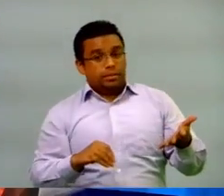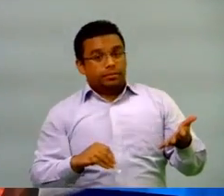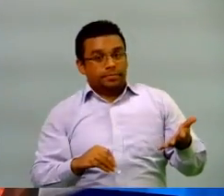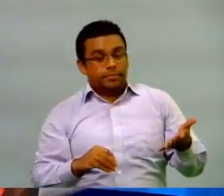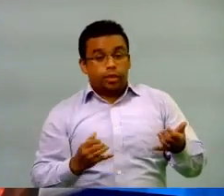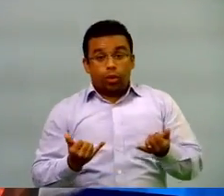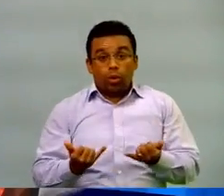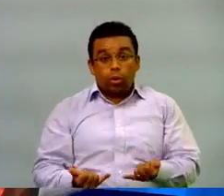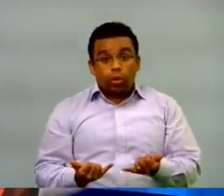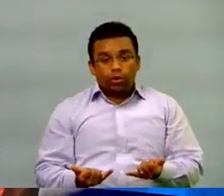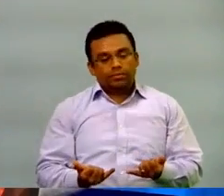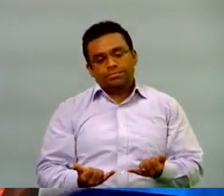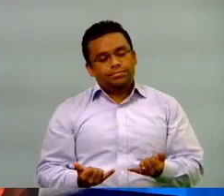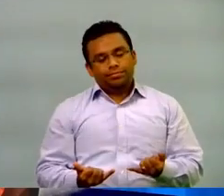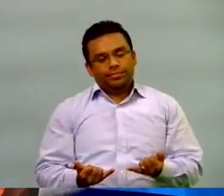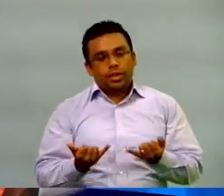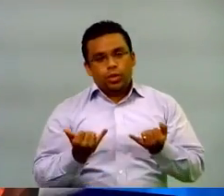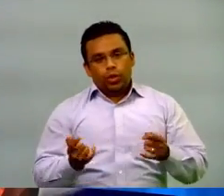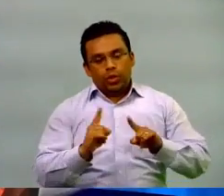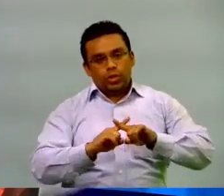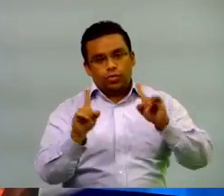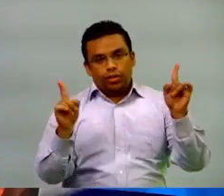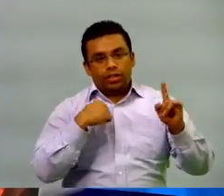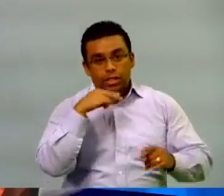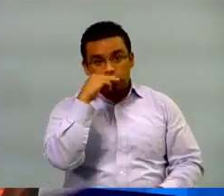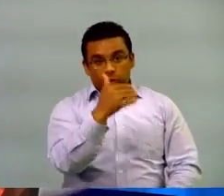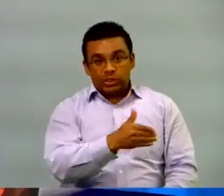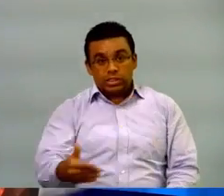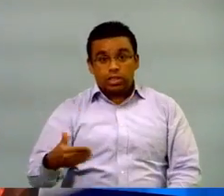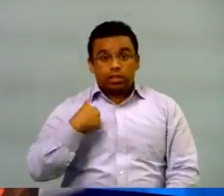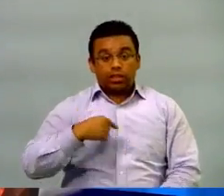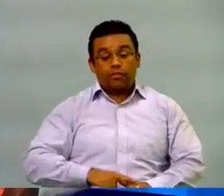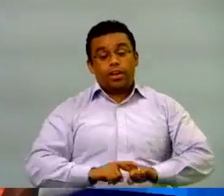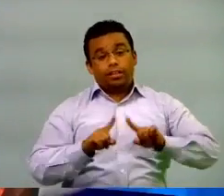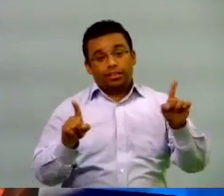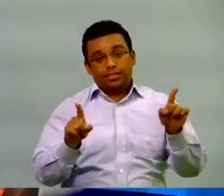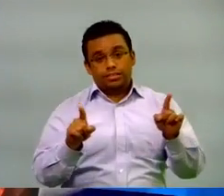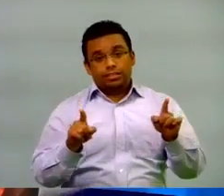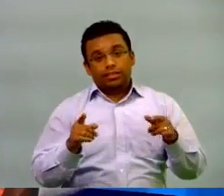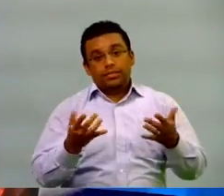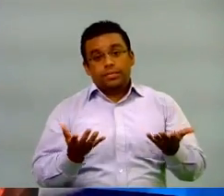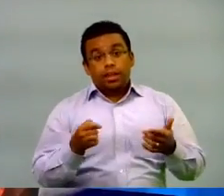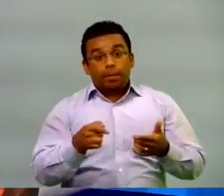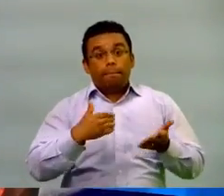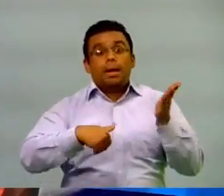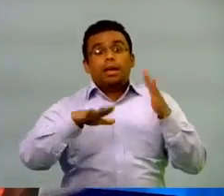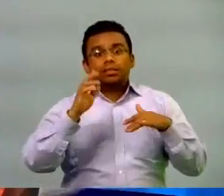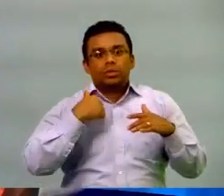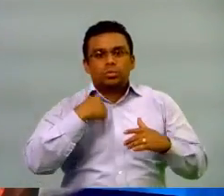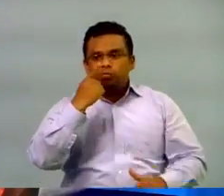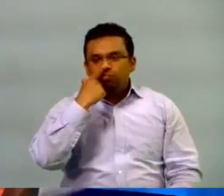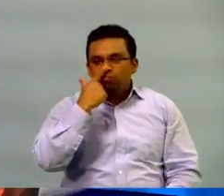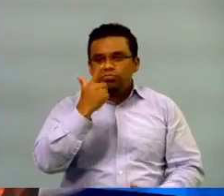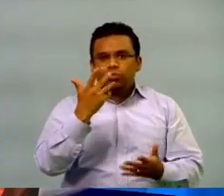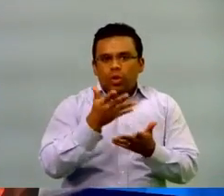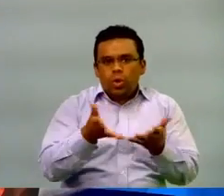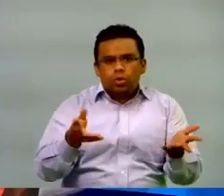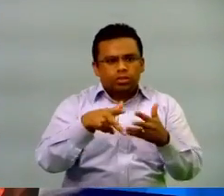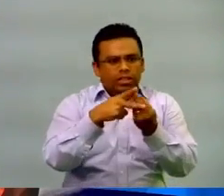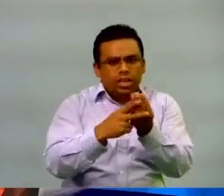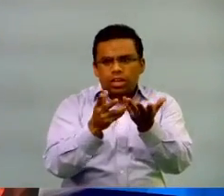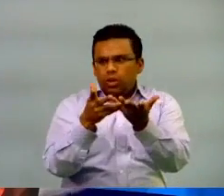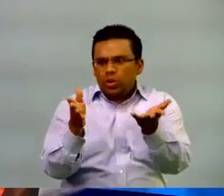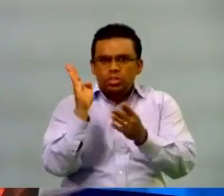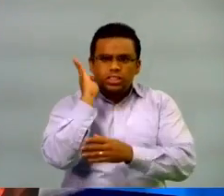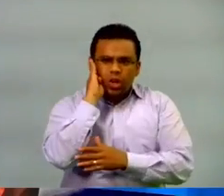estos adolescentes que tenemos ahora, no aprenden de igual manera. Ellos ya se la gozan con estas herramientas, con